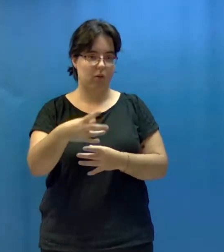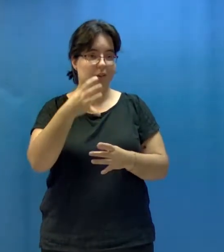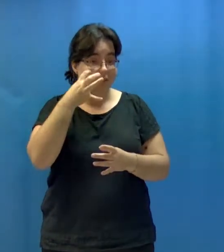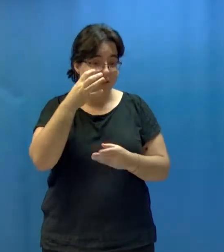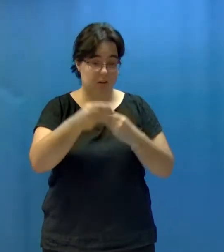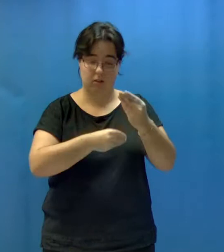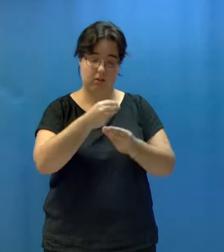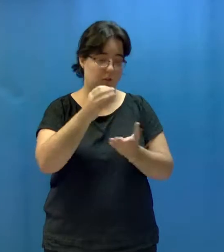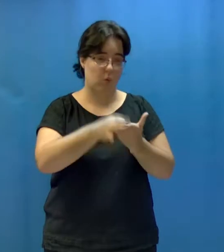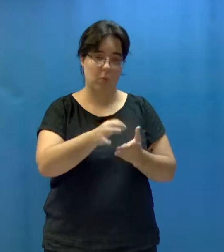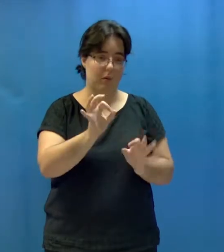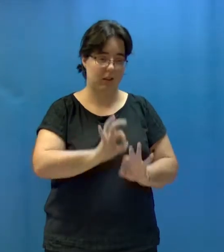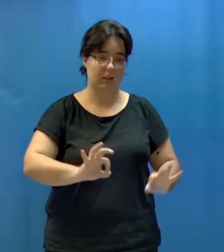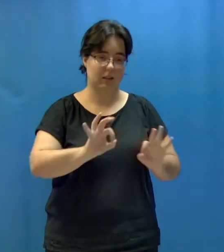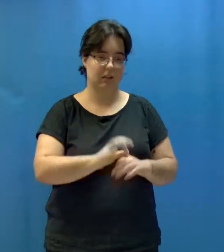ahora.